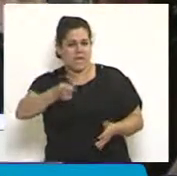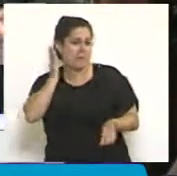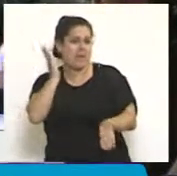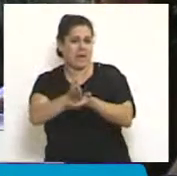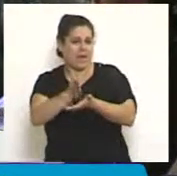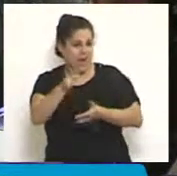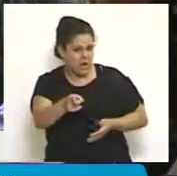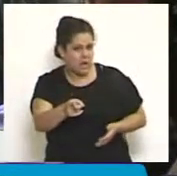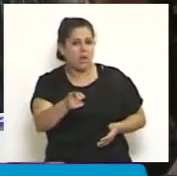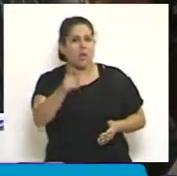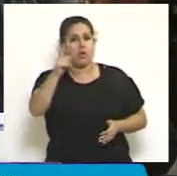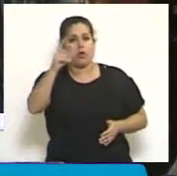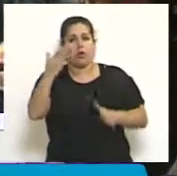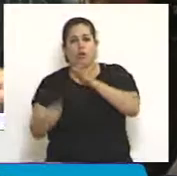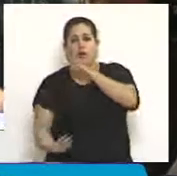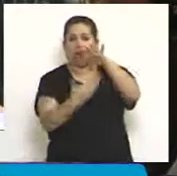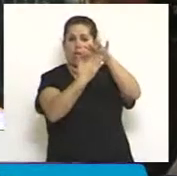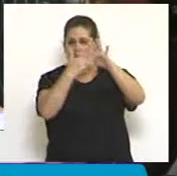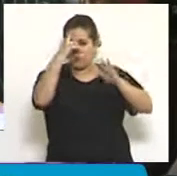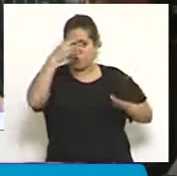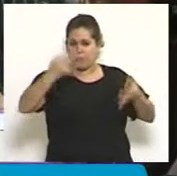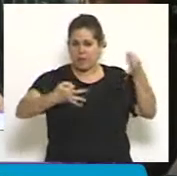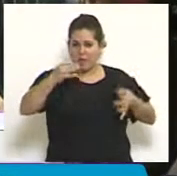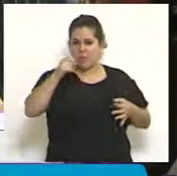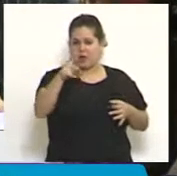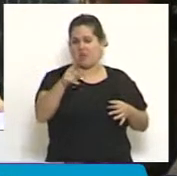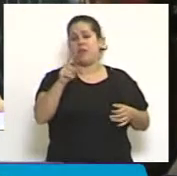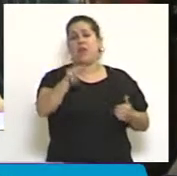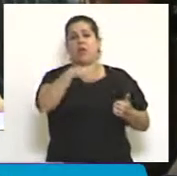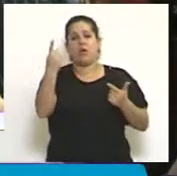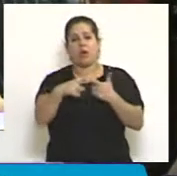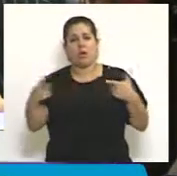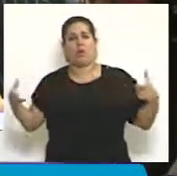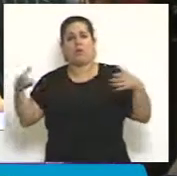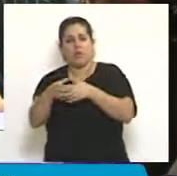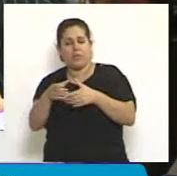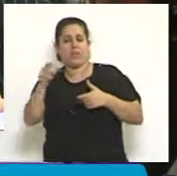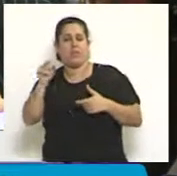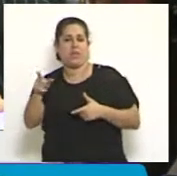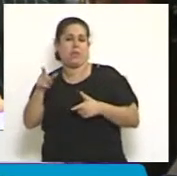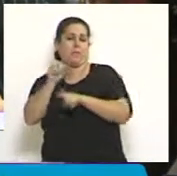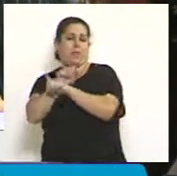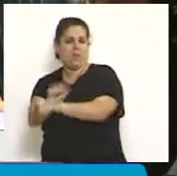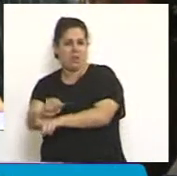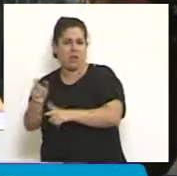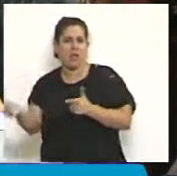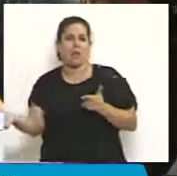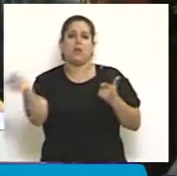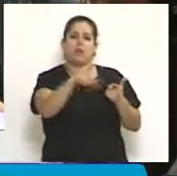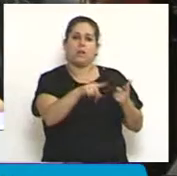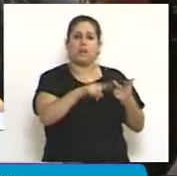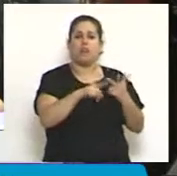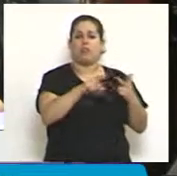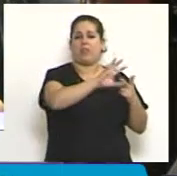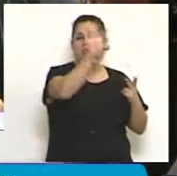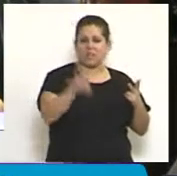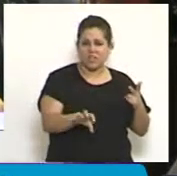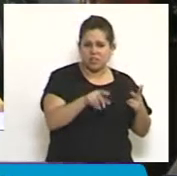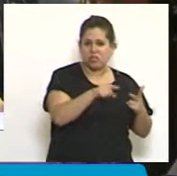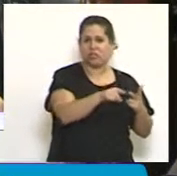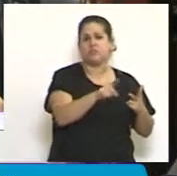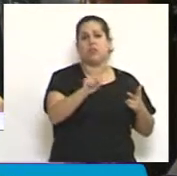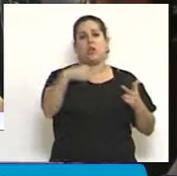de Adolescentes será competente para entender en los delitos cometidos en el ámbito de la Ciudad Autónoma de Buenos Aires y